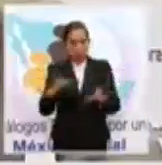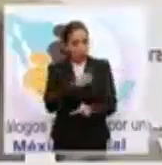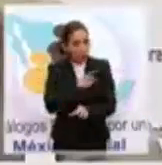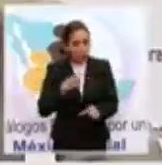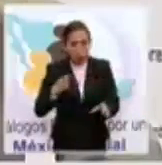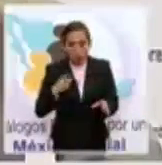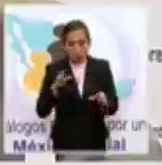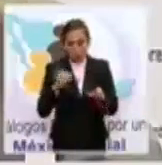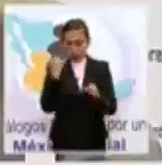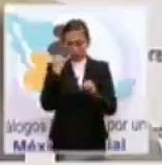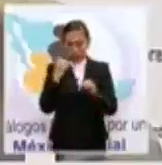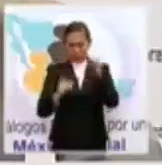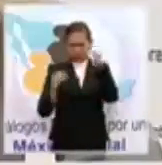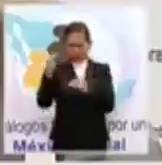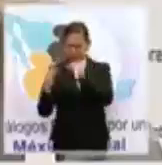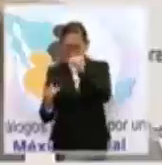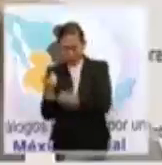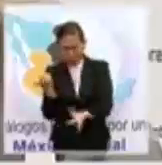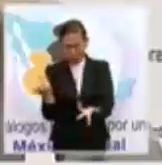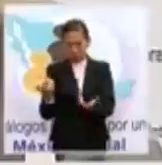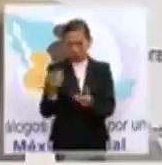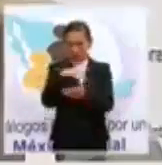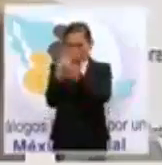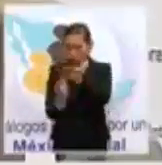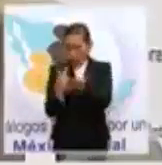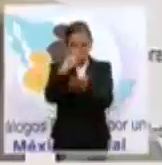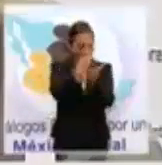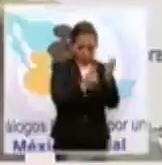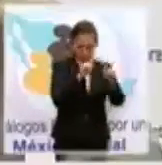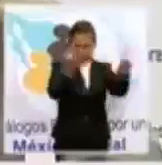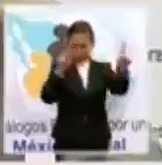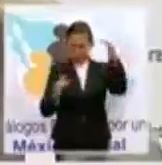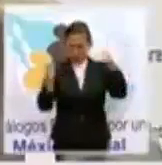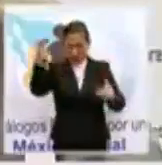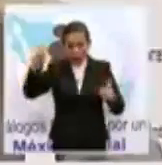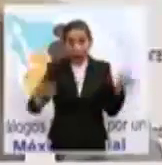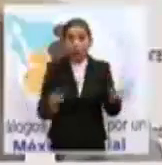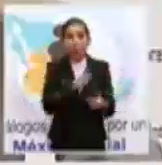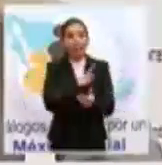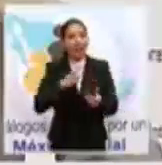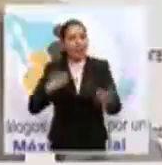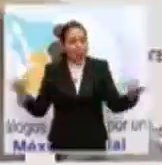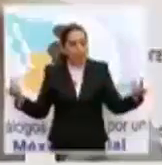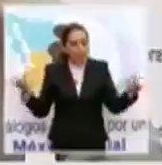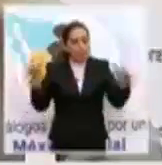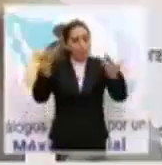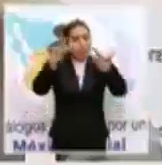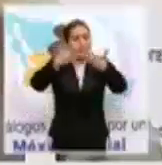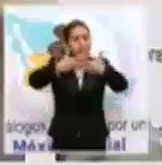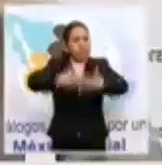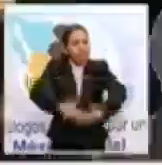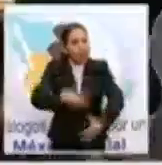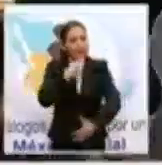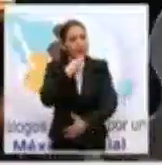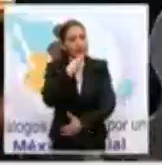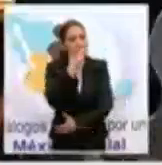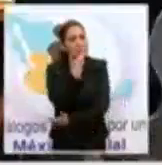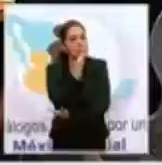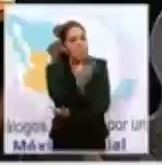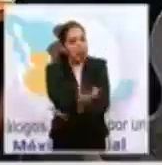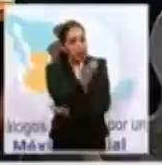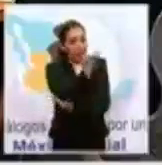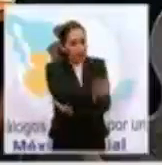haber una dispersión tan grande, ¿no? En términos de los programas de desarrollo social. Sí, tiene que haber una articulación que permita precisamente que en